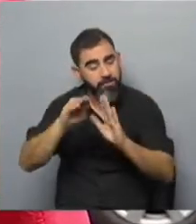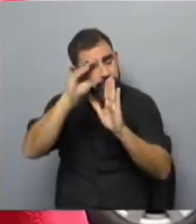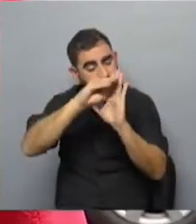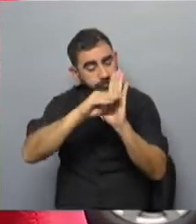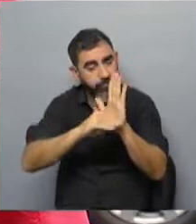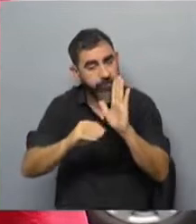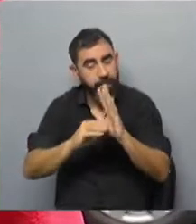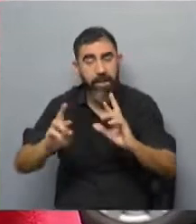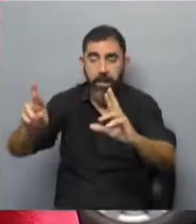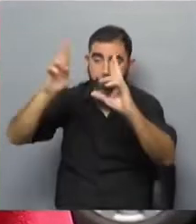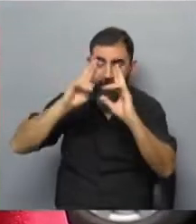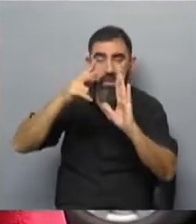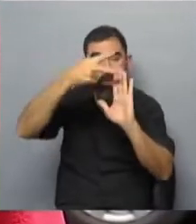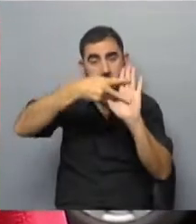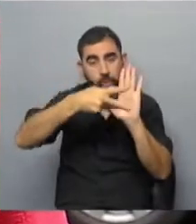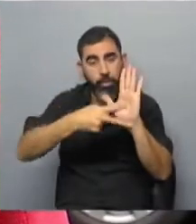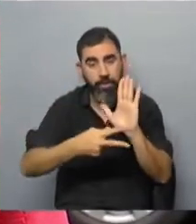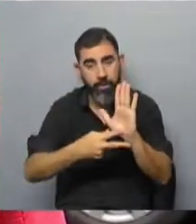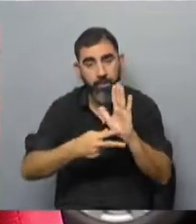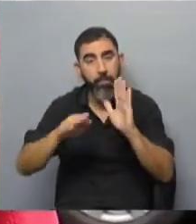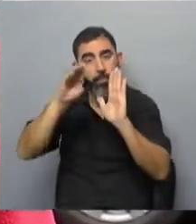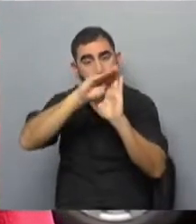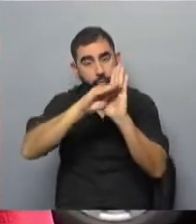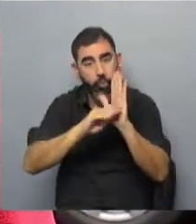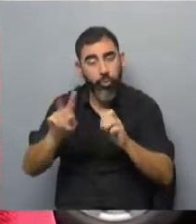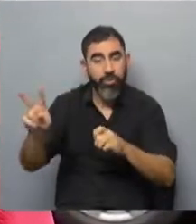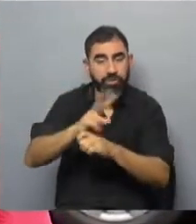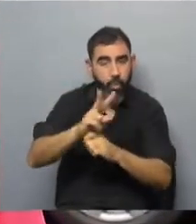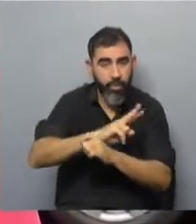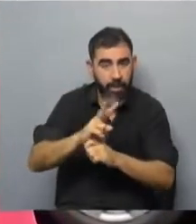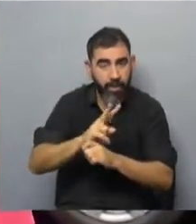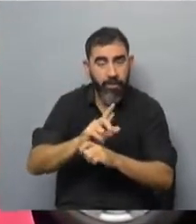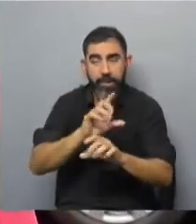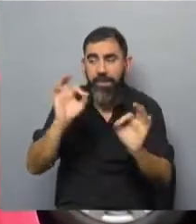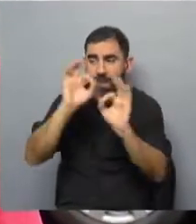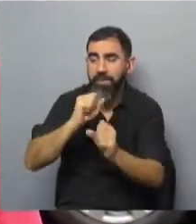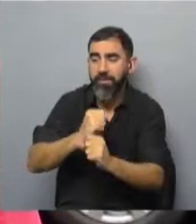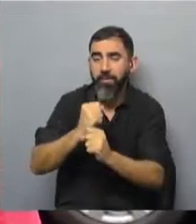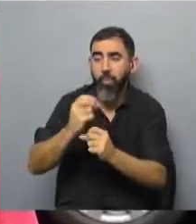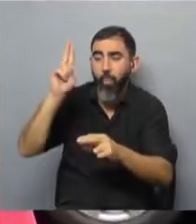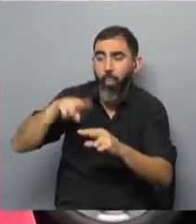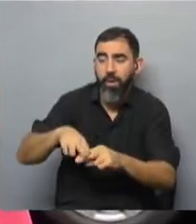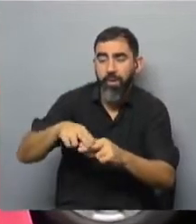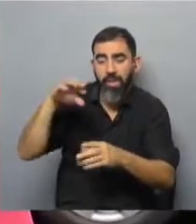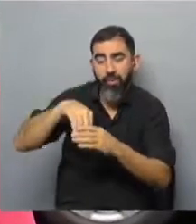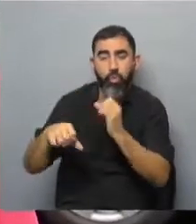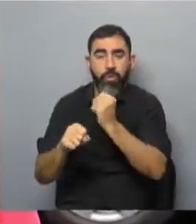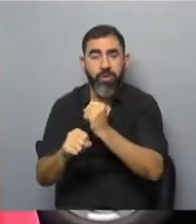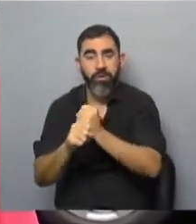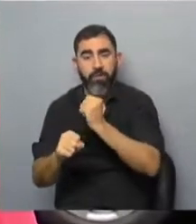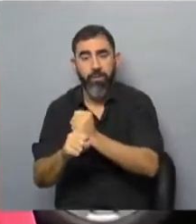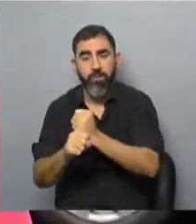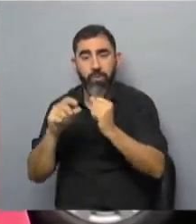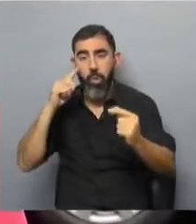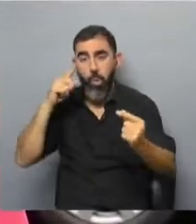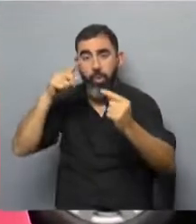necesarias y se cumplan con la normativa, con los protocolos de seguridad y que ningún trabajador tenga que perder la vida en el trabajo. O sea, lo que buscamos